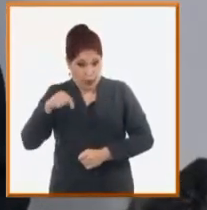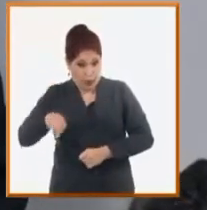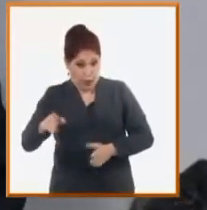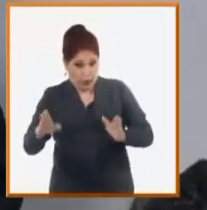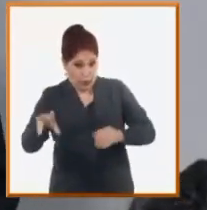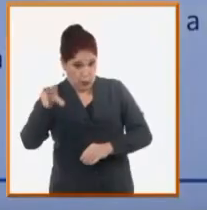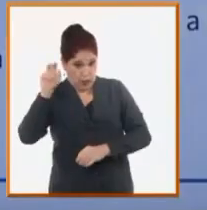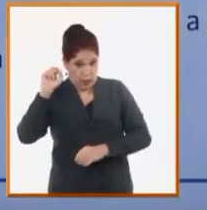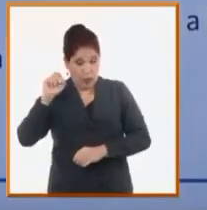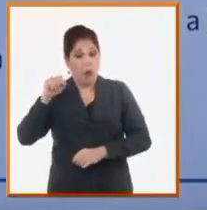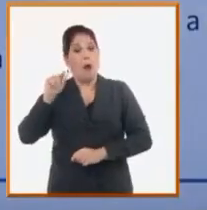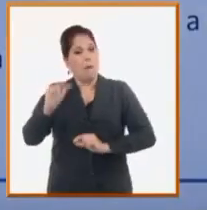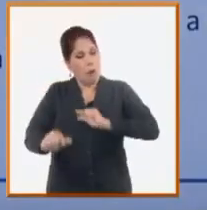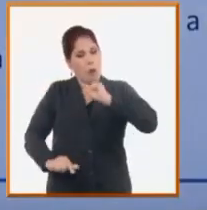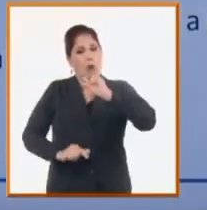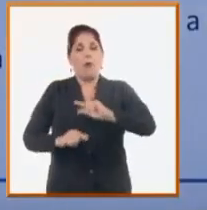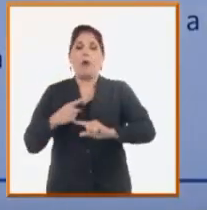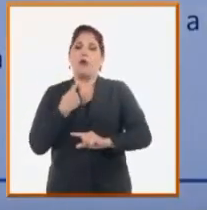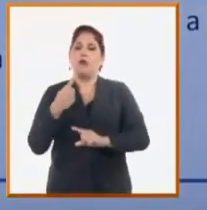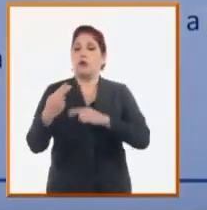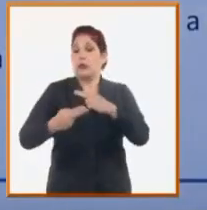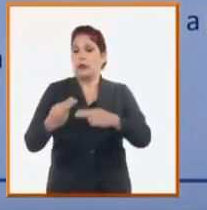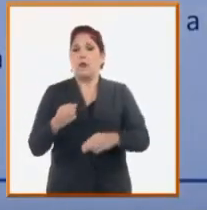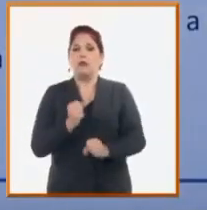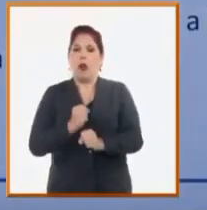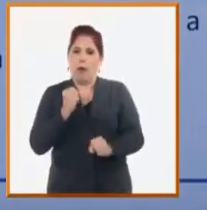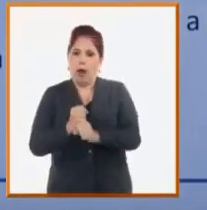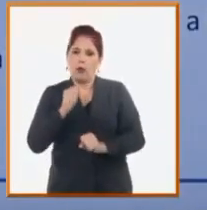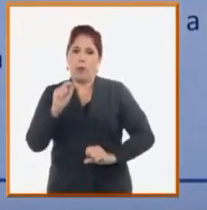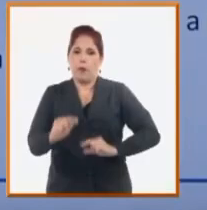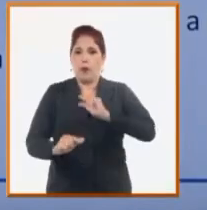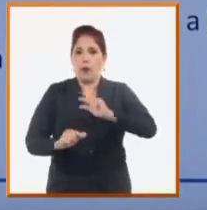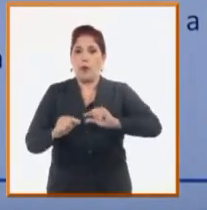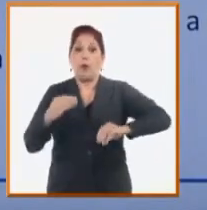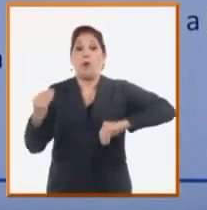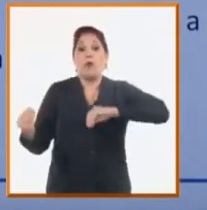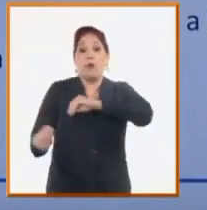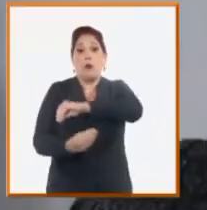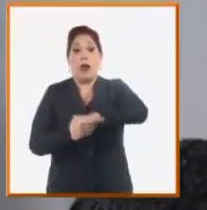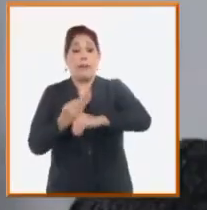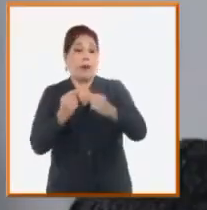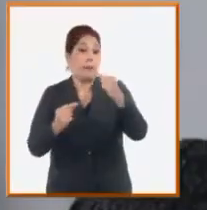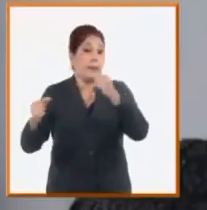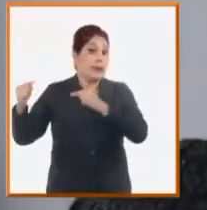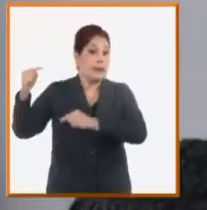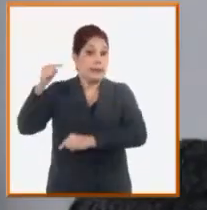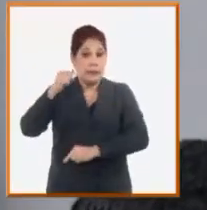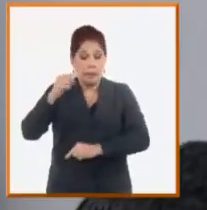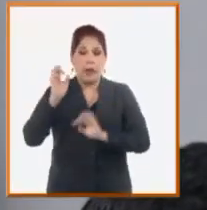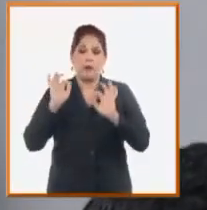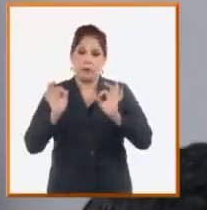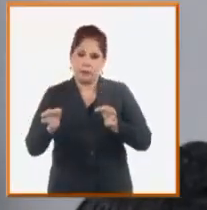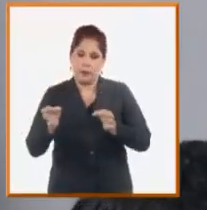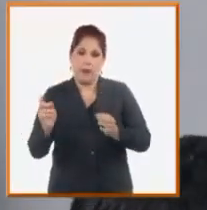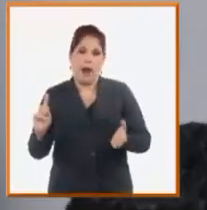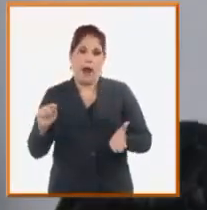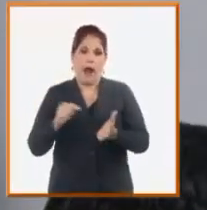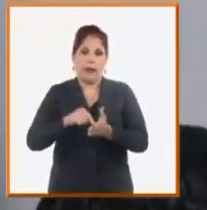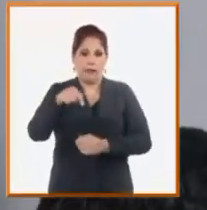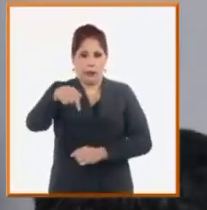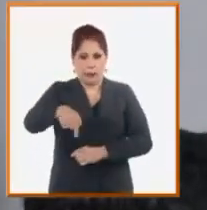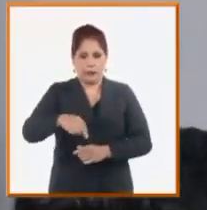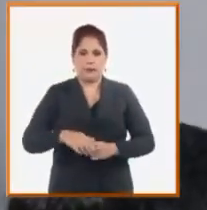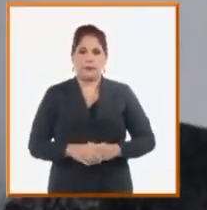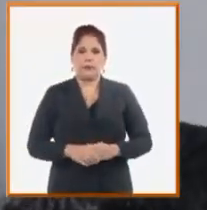algo en lo que venimos trabajando y que implicaría un cambio esencial sobre lo que tenemos hasta el día de hoy.